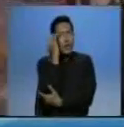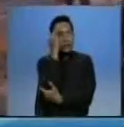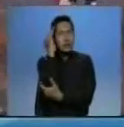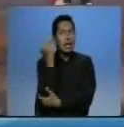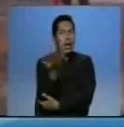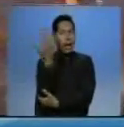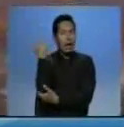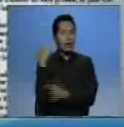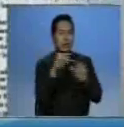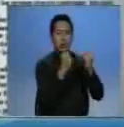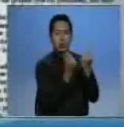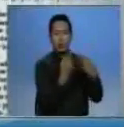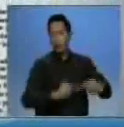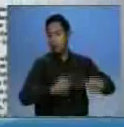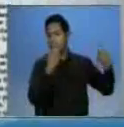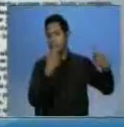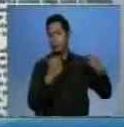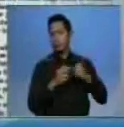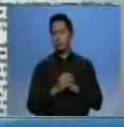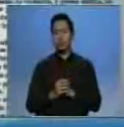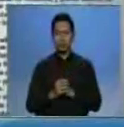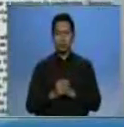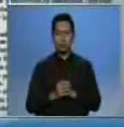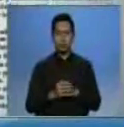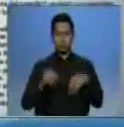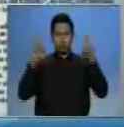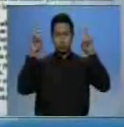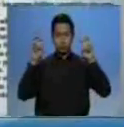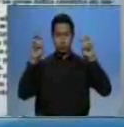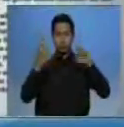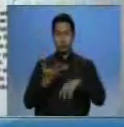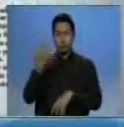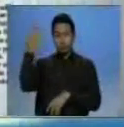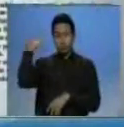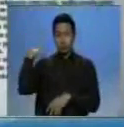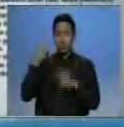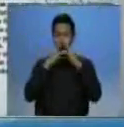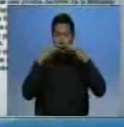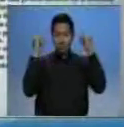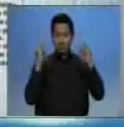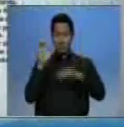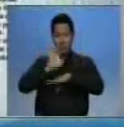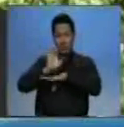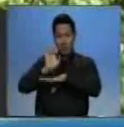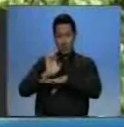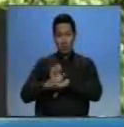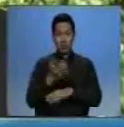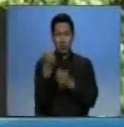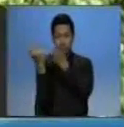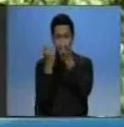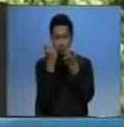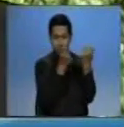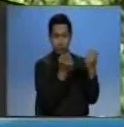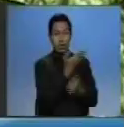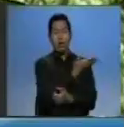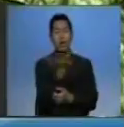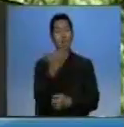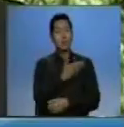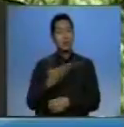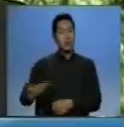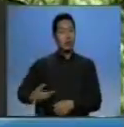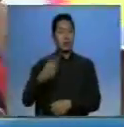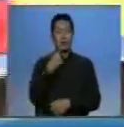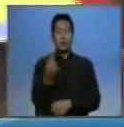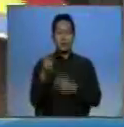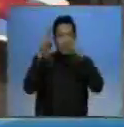oposición. Bajo el título El poder del veto y el viejo país, el texto redactado por el presidente ecuatoriano hace un profundo